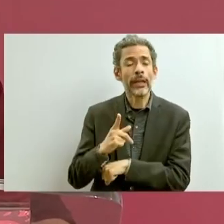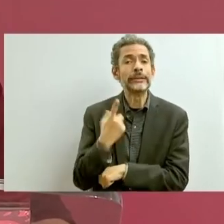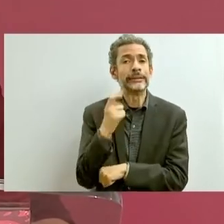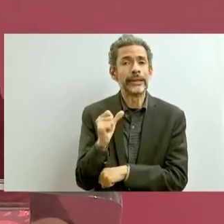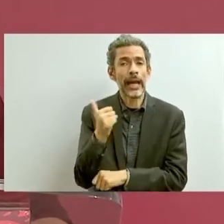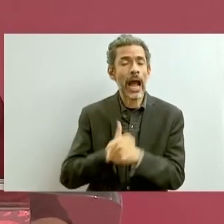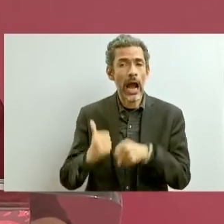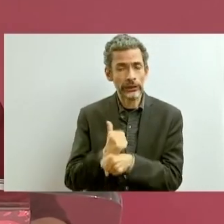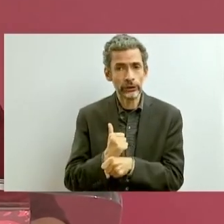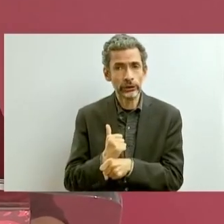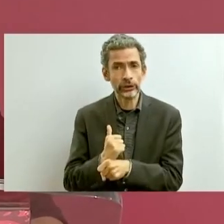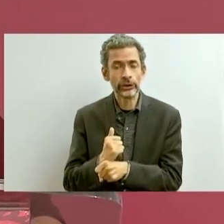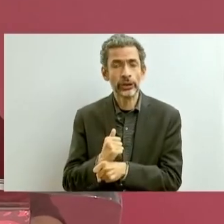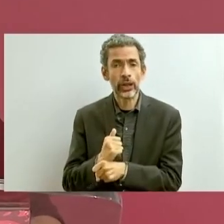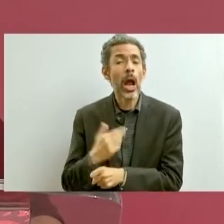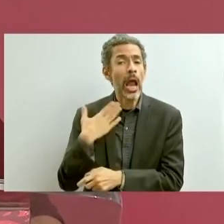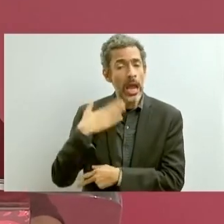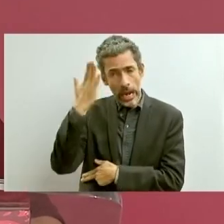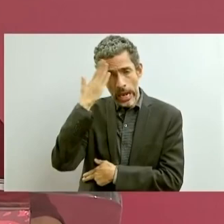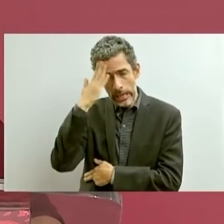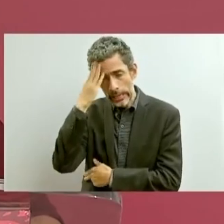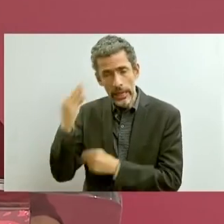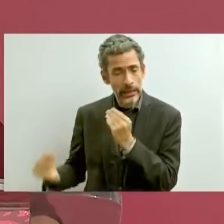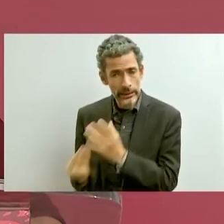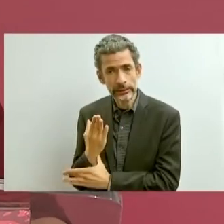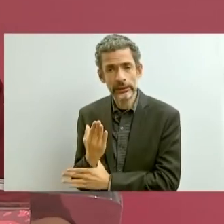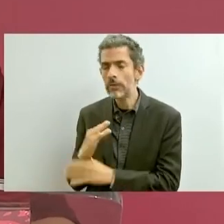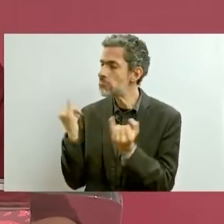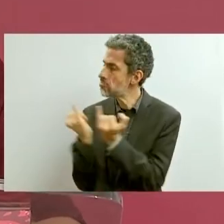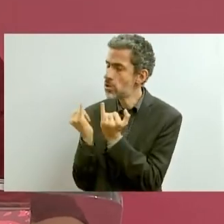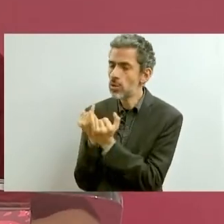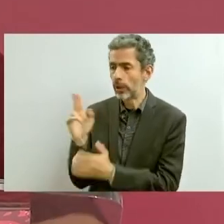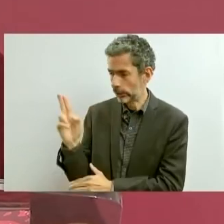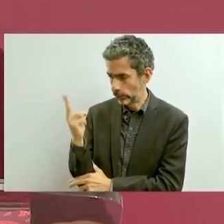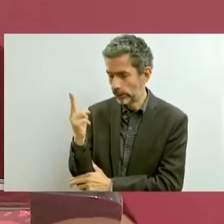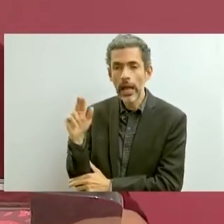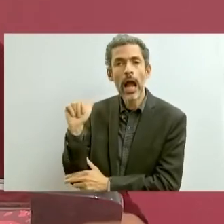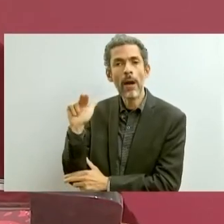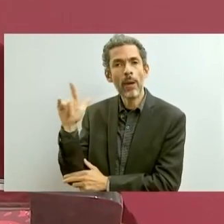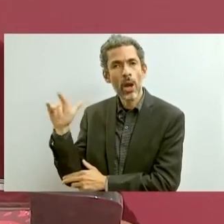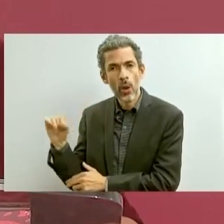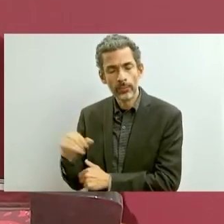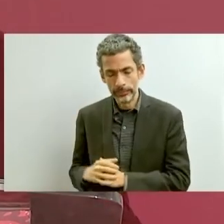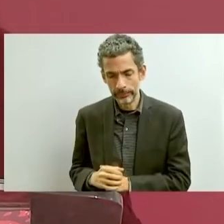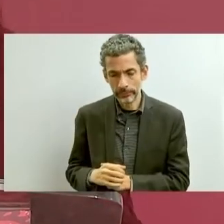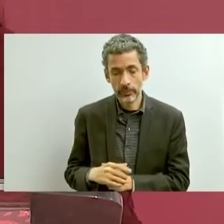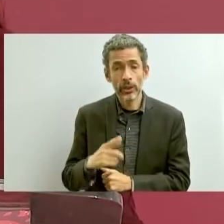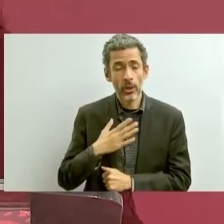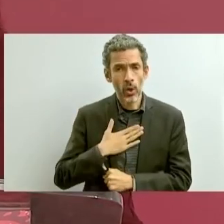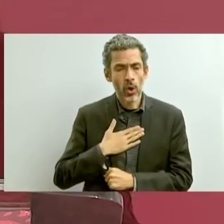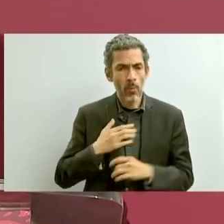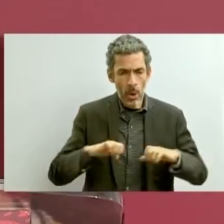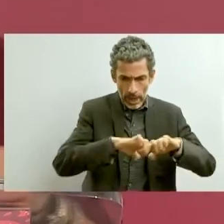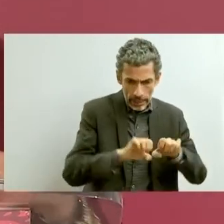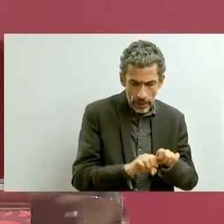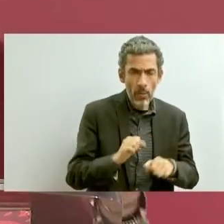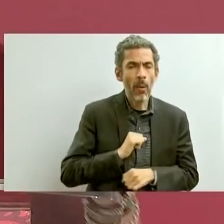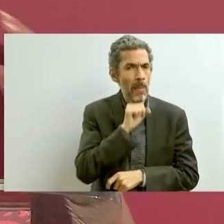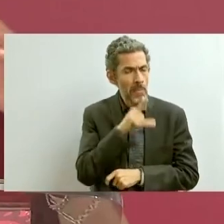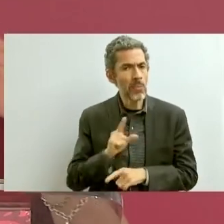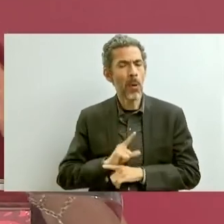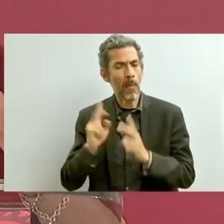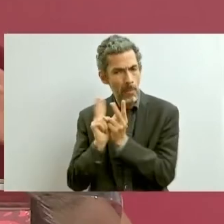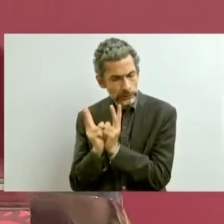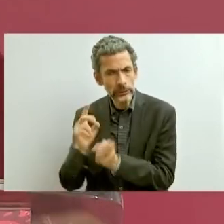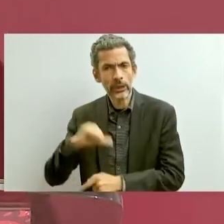nace un líder como tú, Andrés Manuel. Por eso y más mi super equipo y mis vecinos de la alcaldía